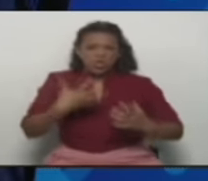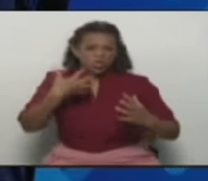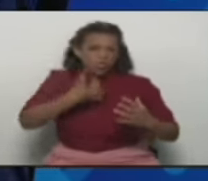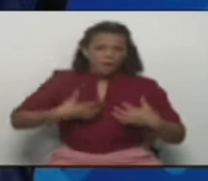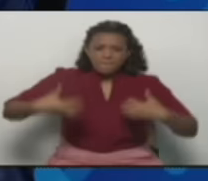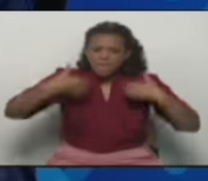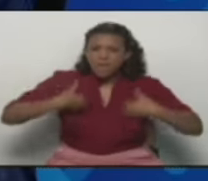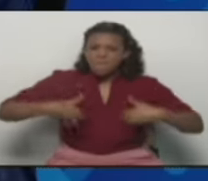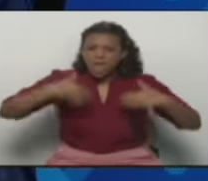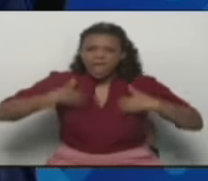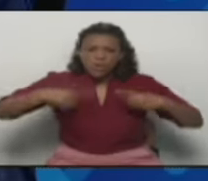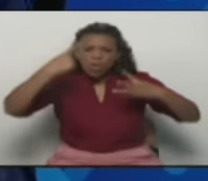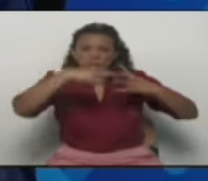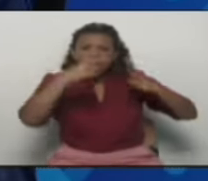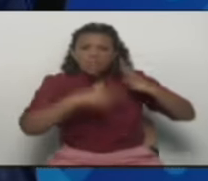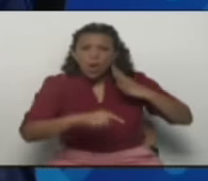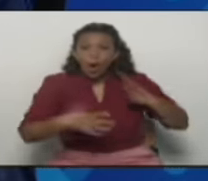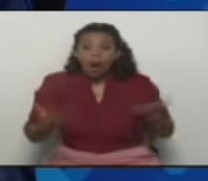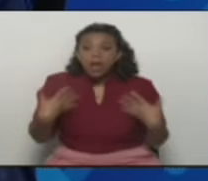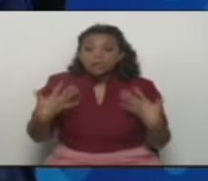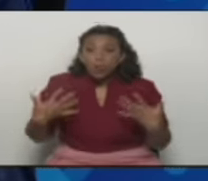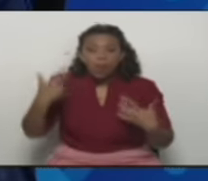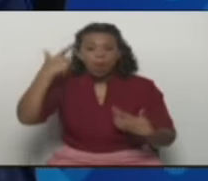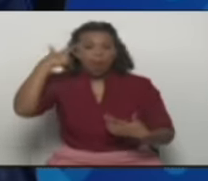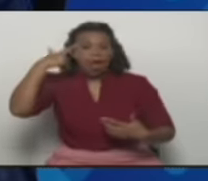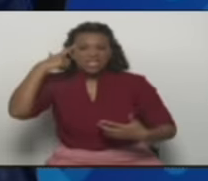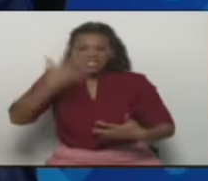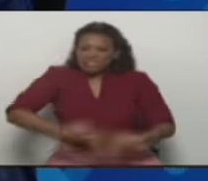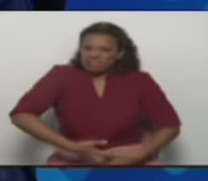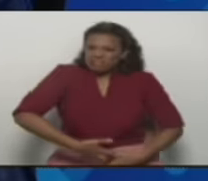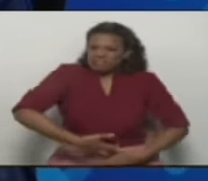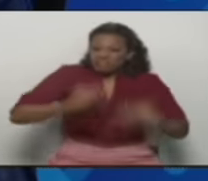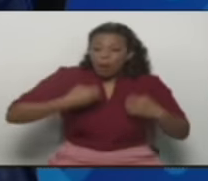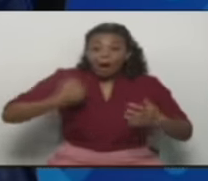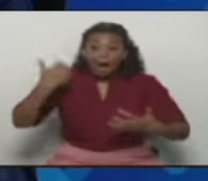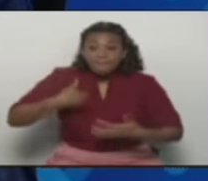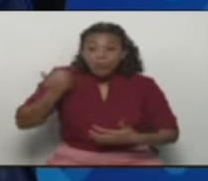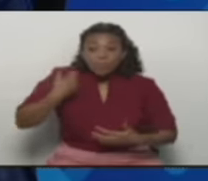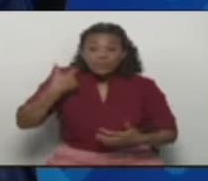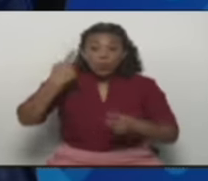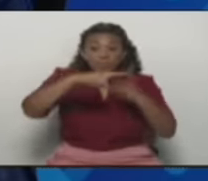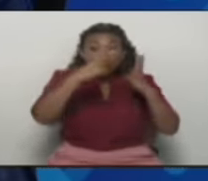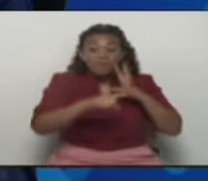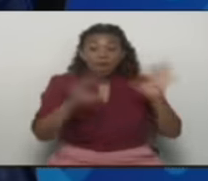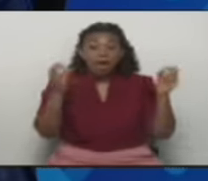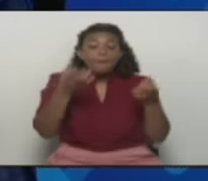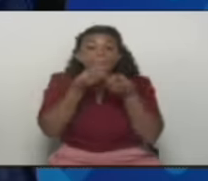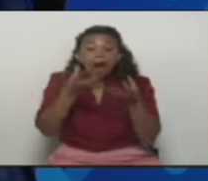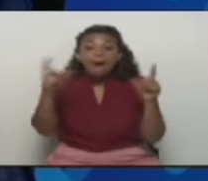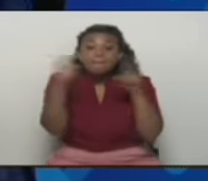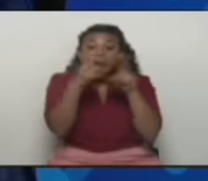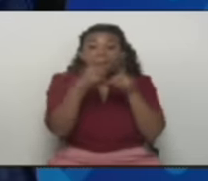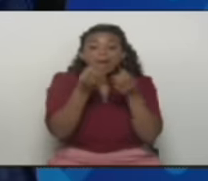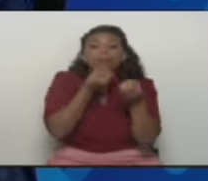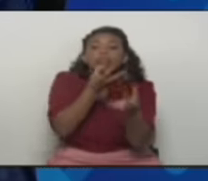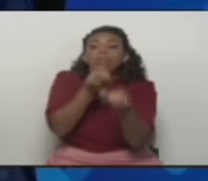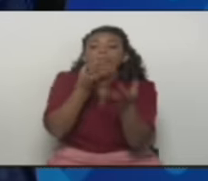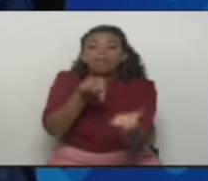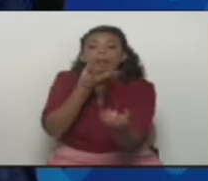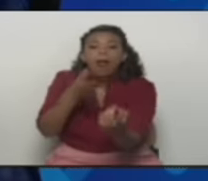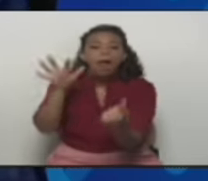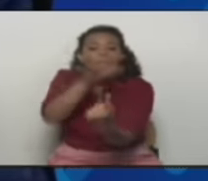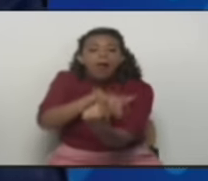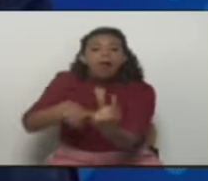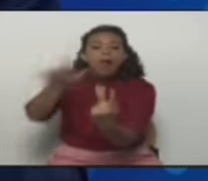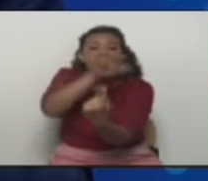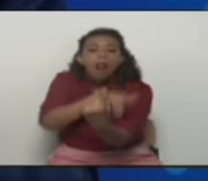entre otros, aceleradores del resentimiento, aprovechados por los diferentes discursos y estéticas del fascismo para formar